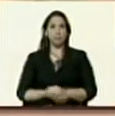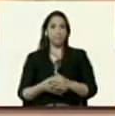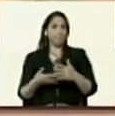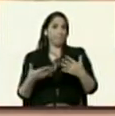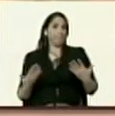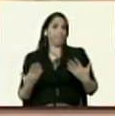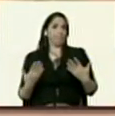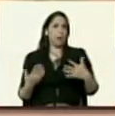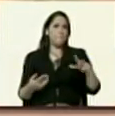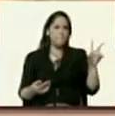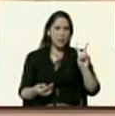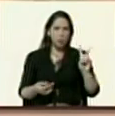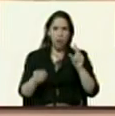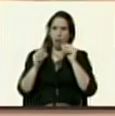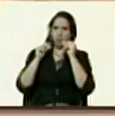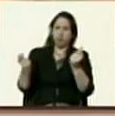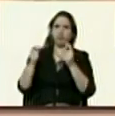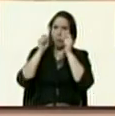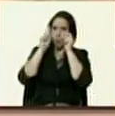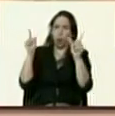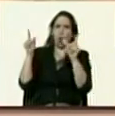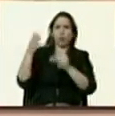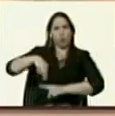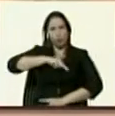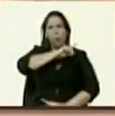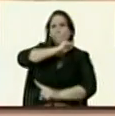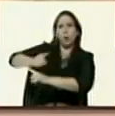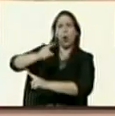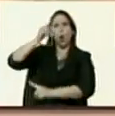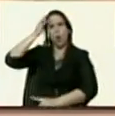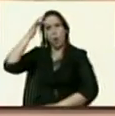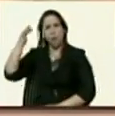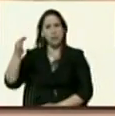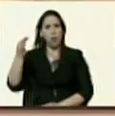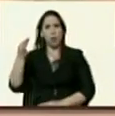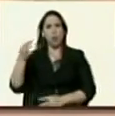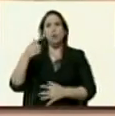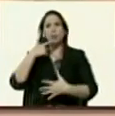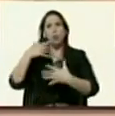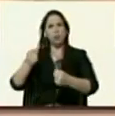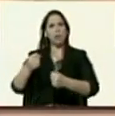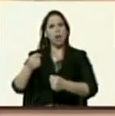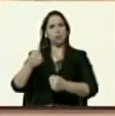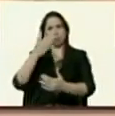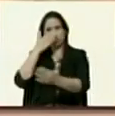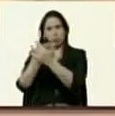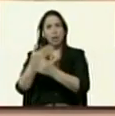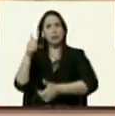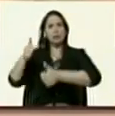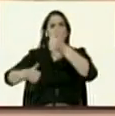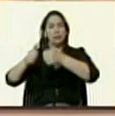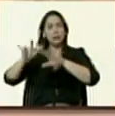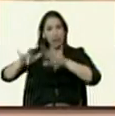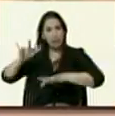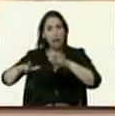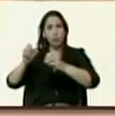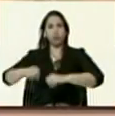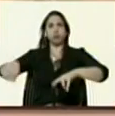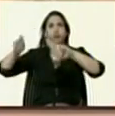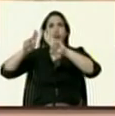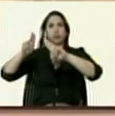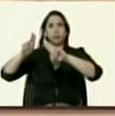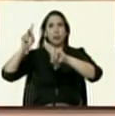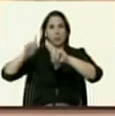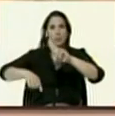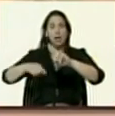Venezuela ahí mismo reaccionó, lo denunciamos en Consejo de Seguridad, lo denunciamos ante el Secretario General de Naciones Unidas, lo denunciamos